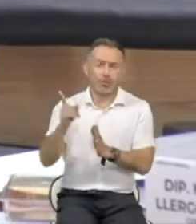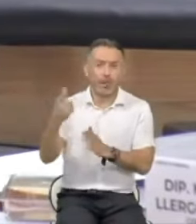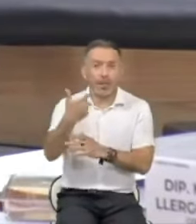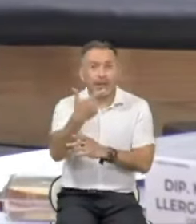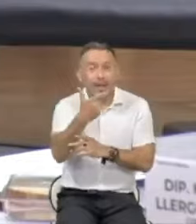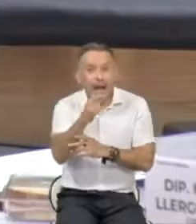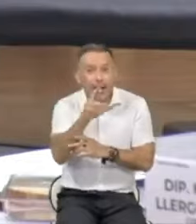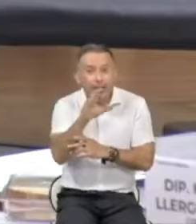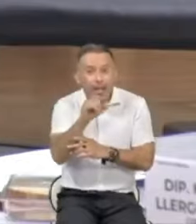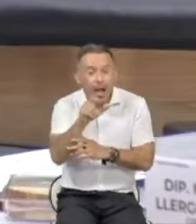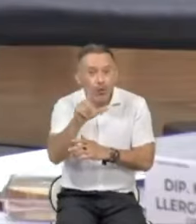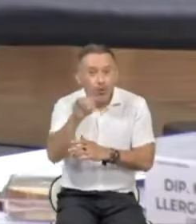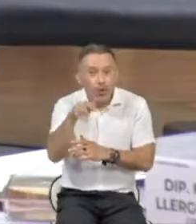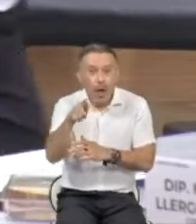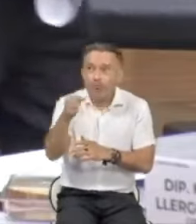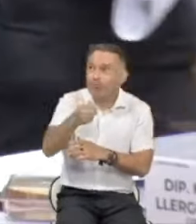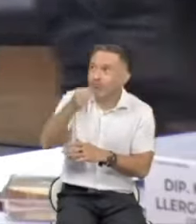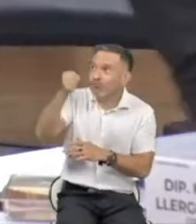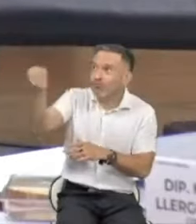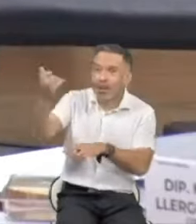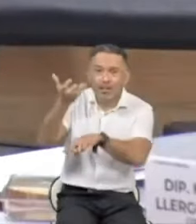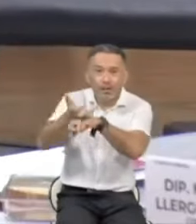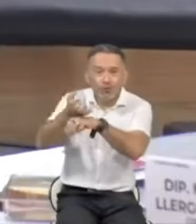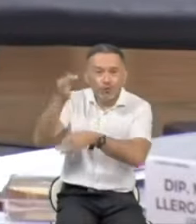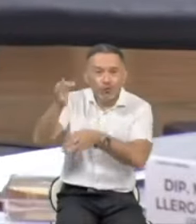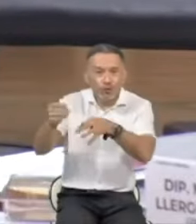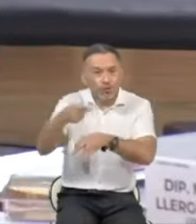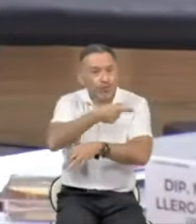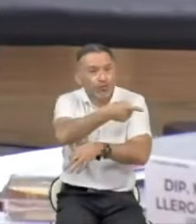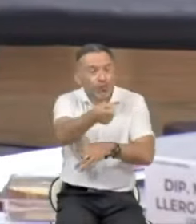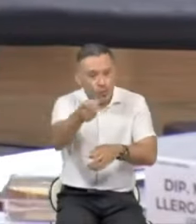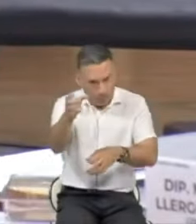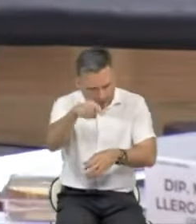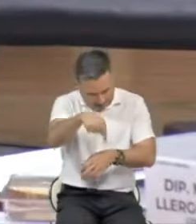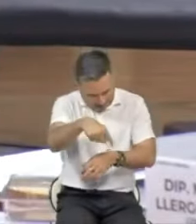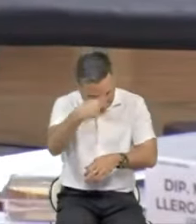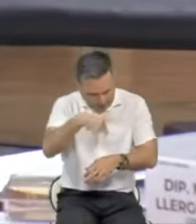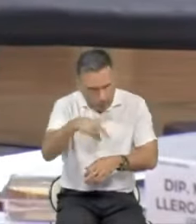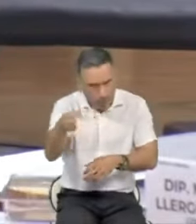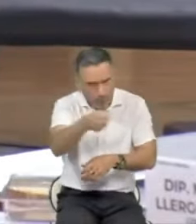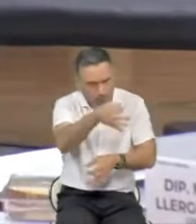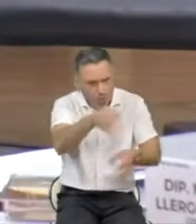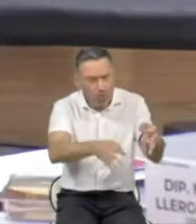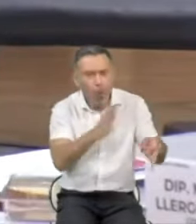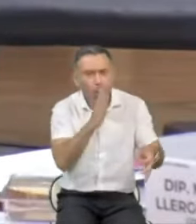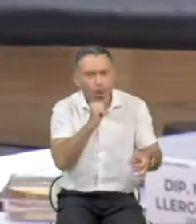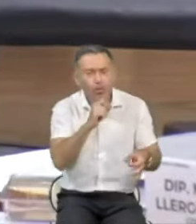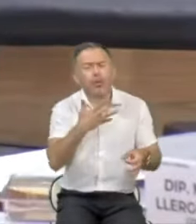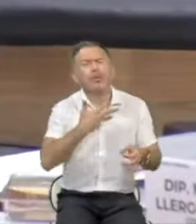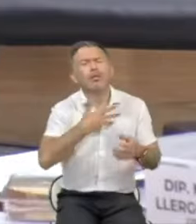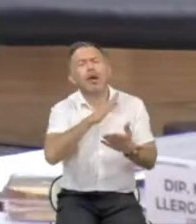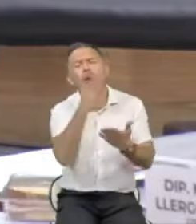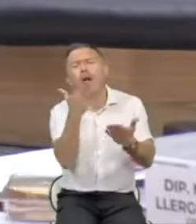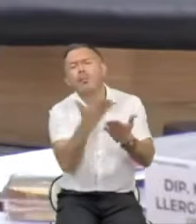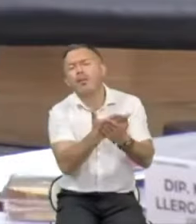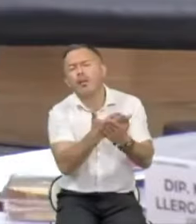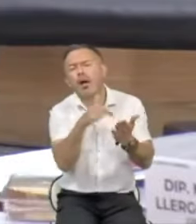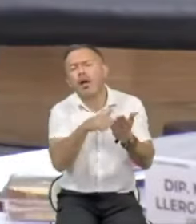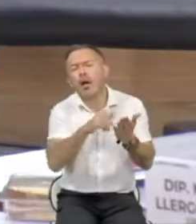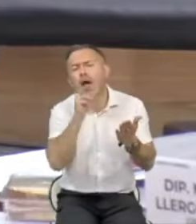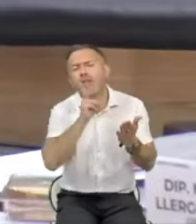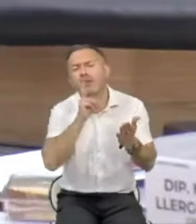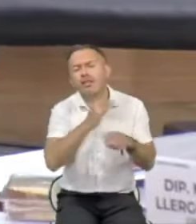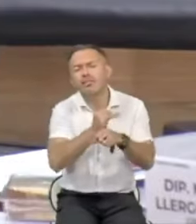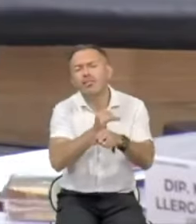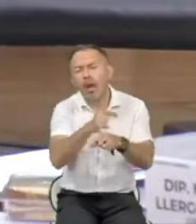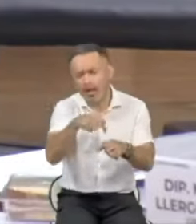porque ellos no fueron capaces de llevarlo a un tribunal y enjuiciarlo ni siquiera había una carpeta de investigación iniciada en México en contra